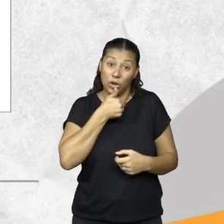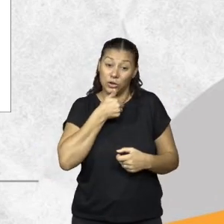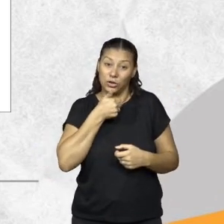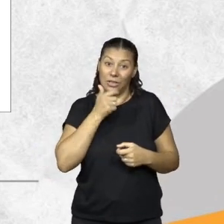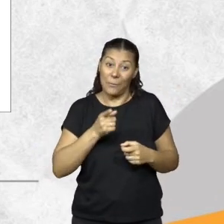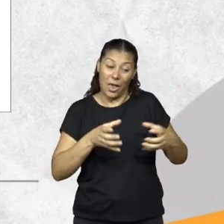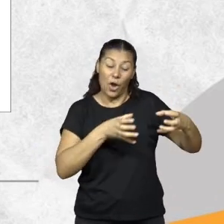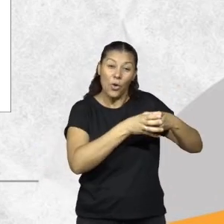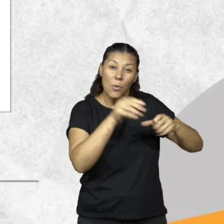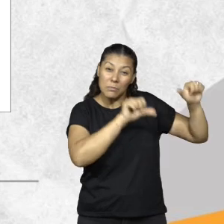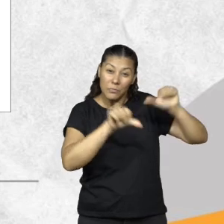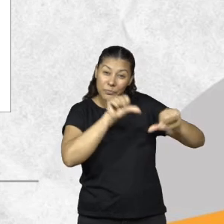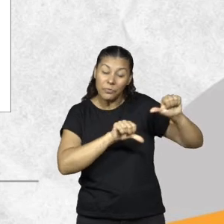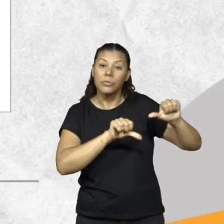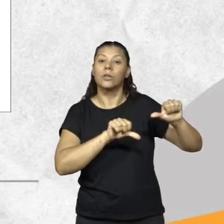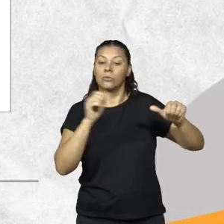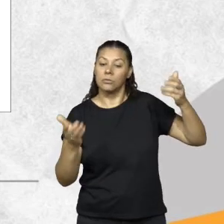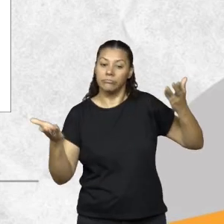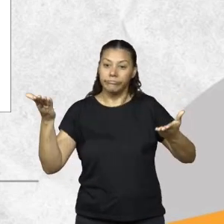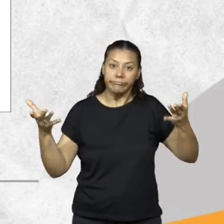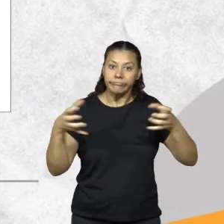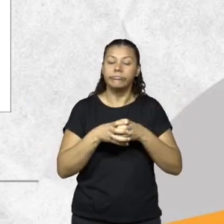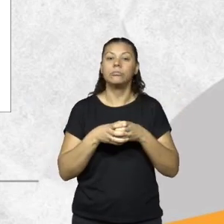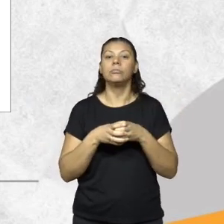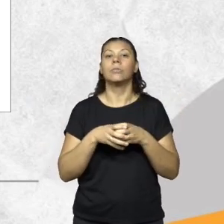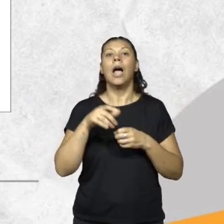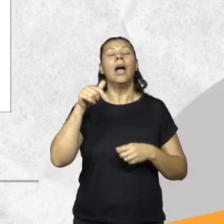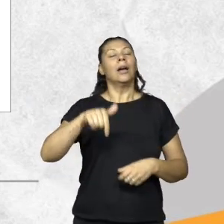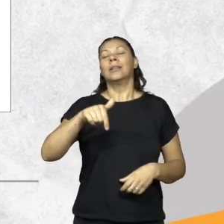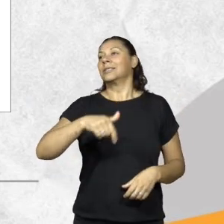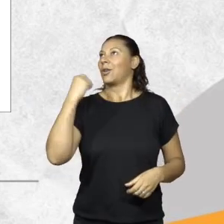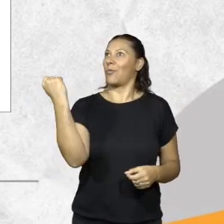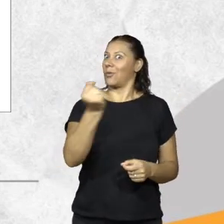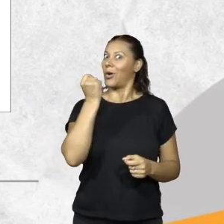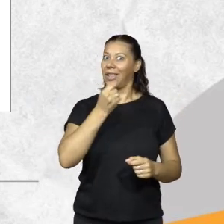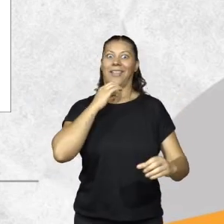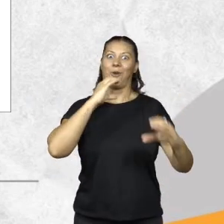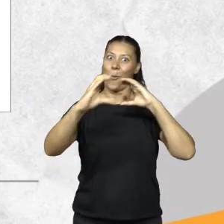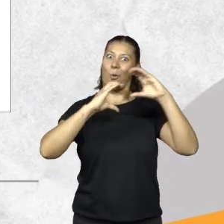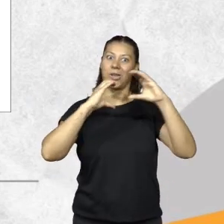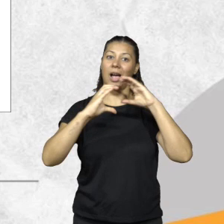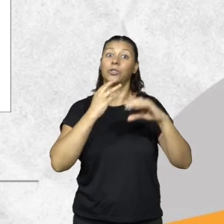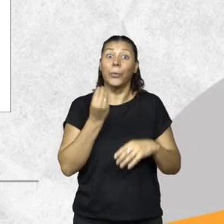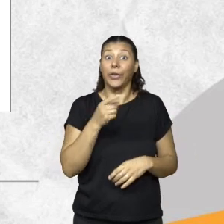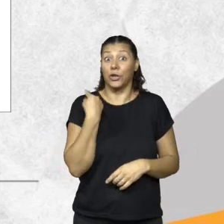hay un factor muy importante, que es el de la comunicación. Porque nosotros tenemos ya preparado también